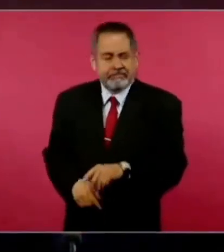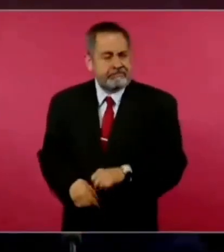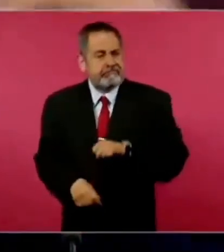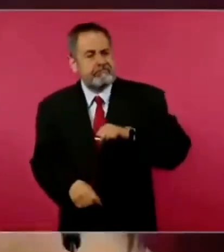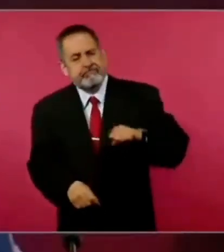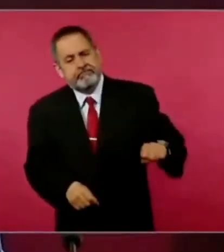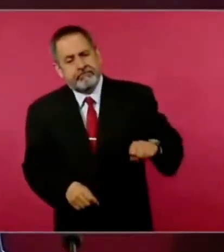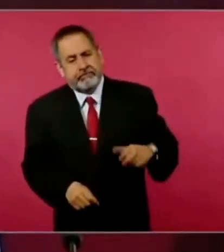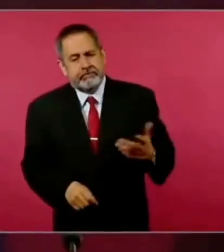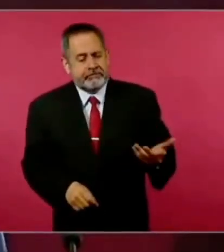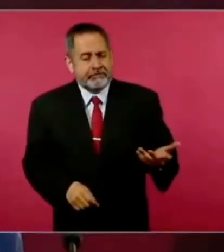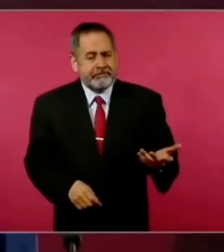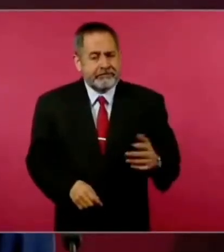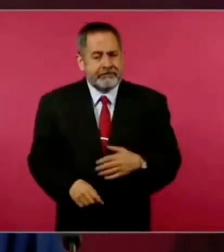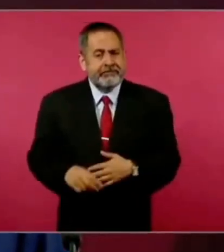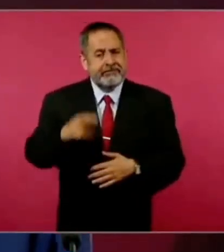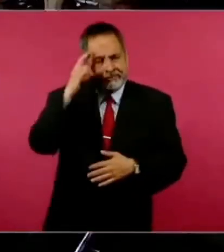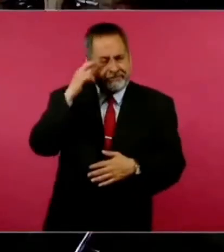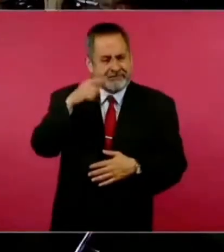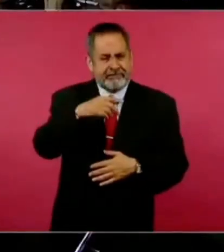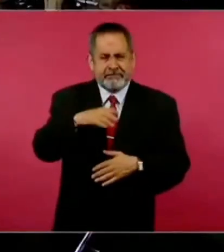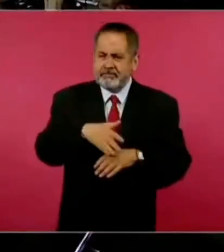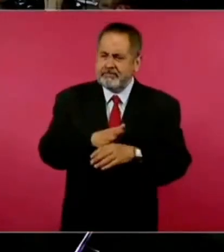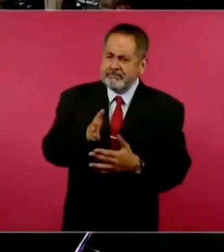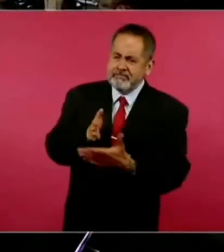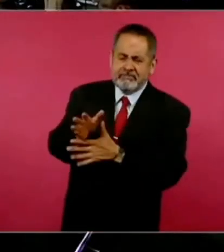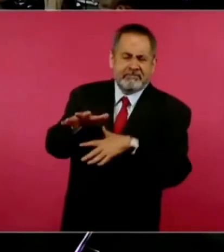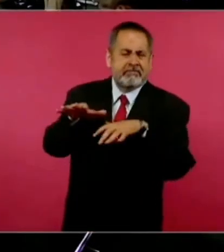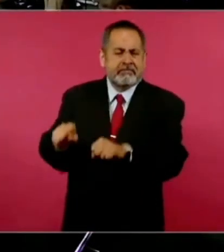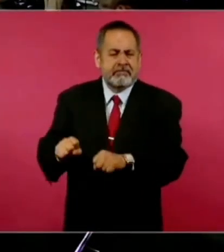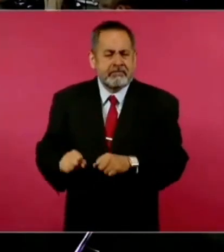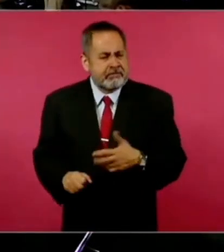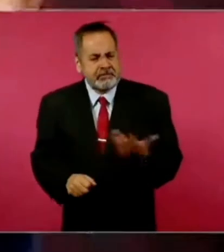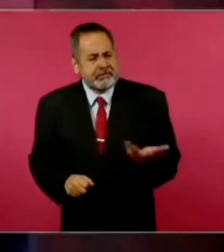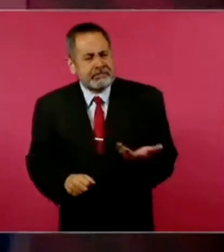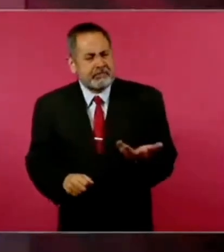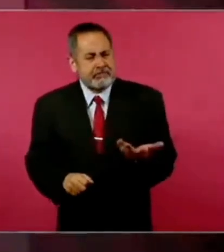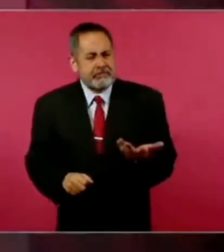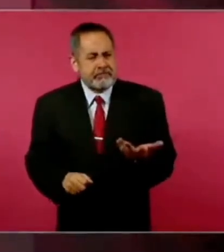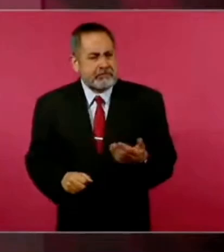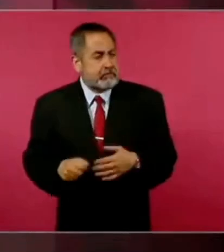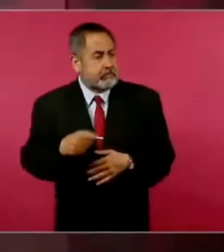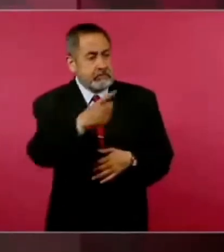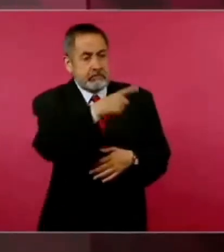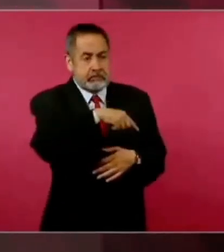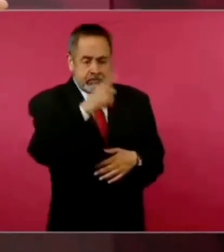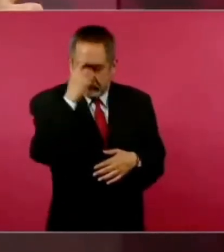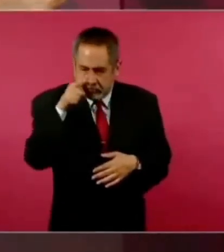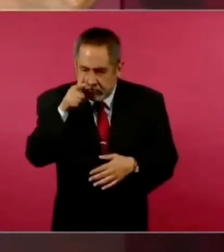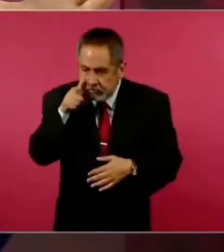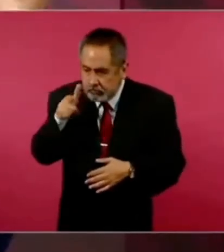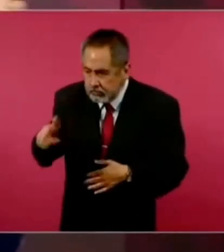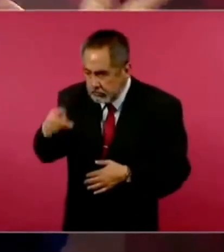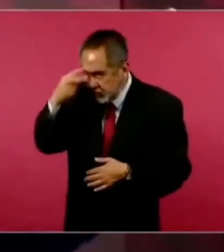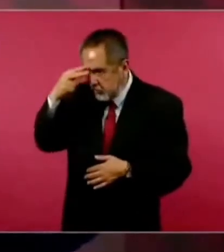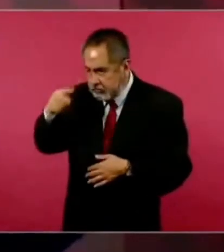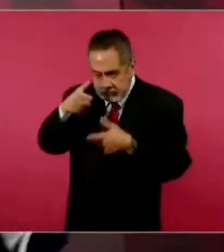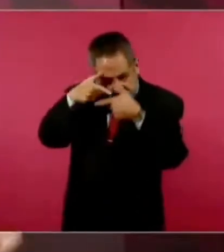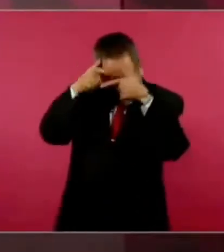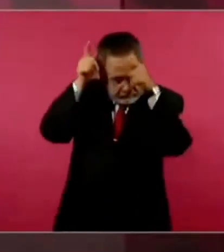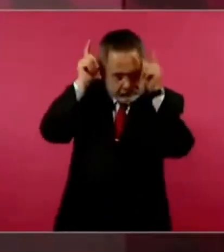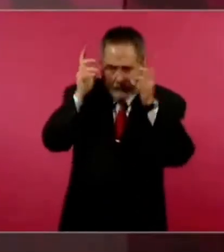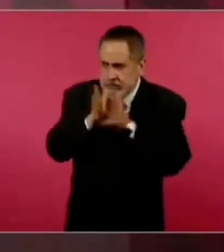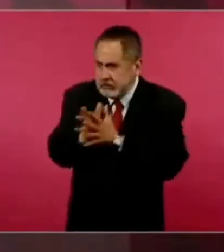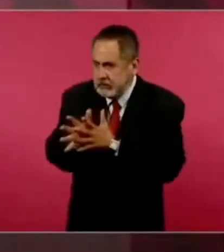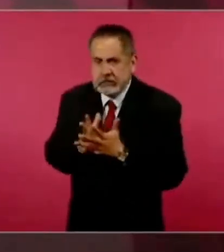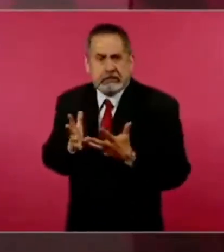¿Por qué nos invaden? ¿Qué era lo que los volvía locos a los invasores?